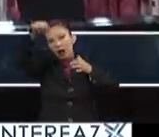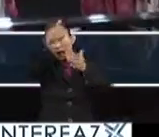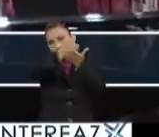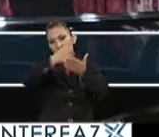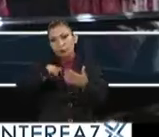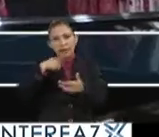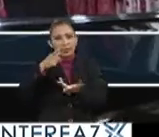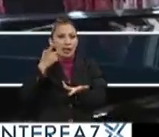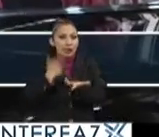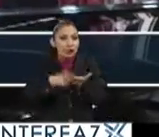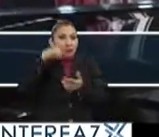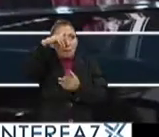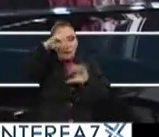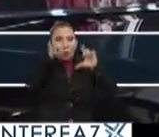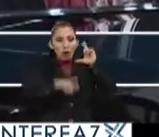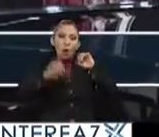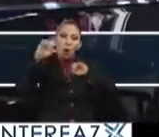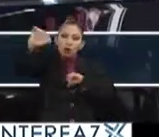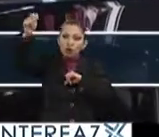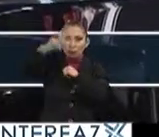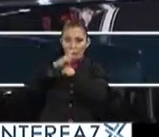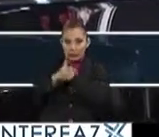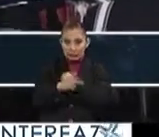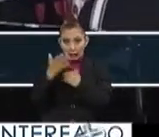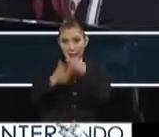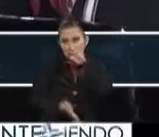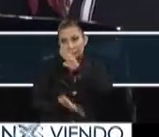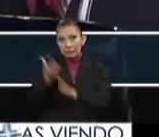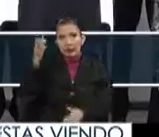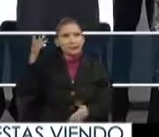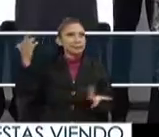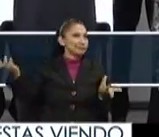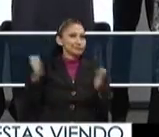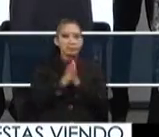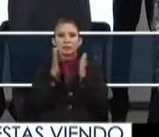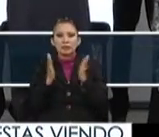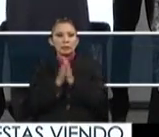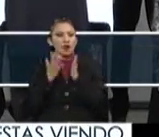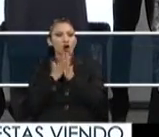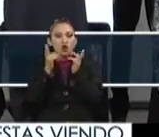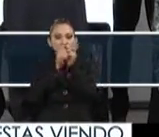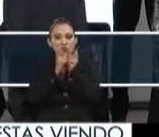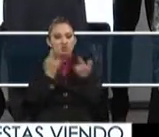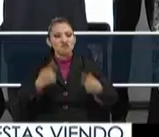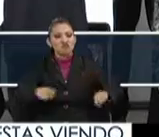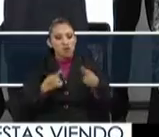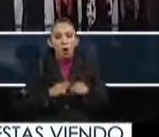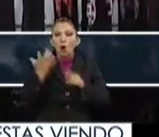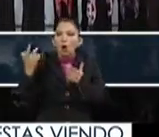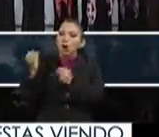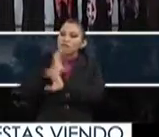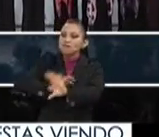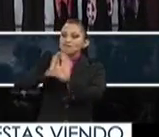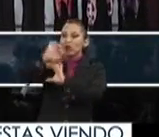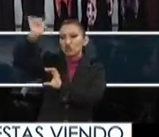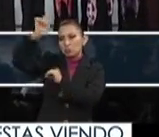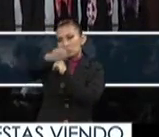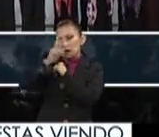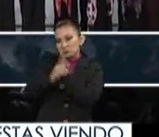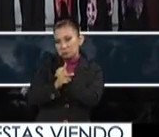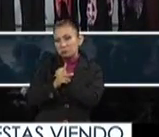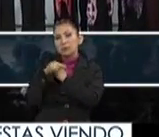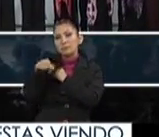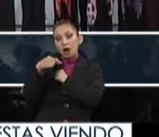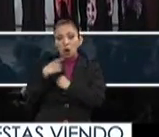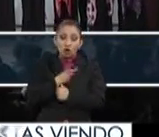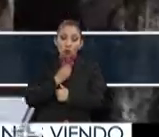ciudad, en el interior de la República y en el extranjero, ¿no? Muchas veces se van a participar con orquestas o en conciertos en otros países,